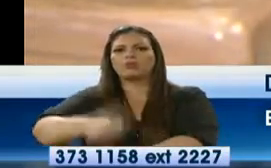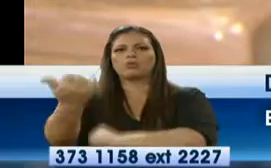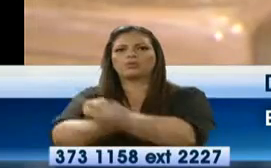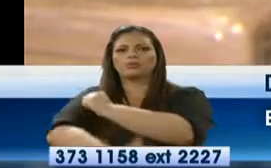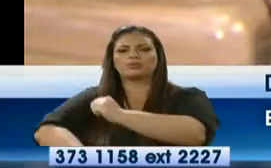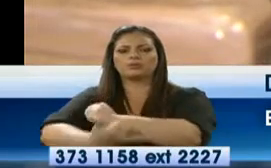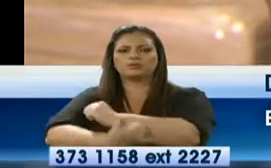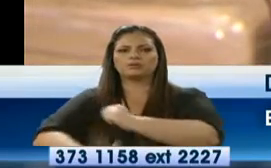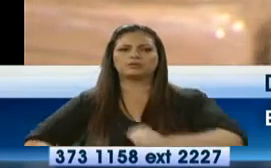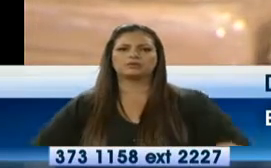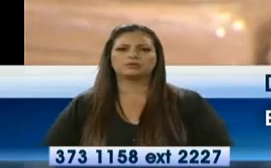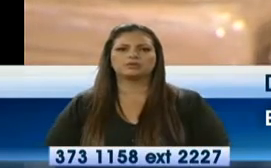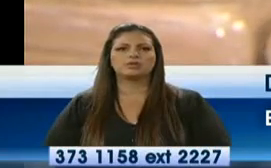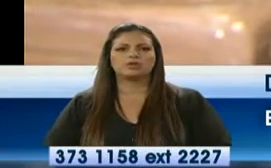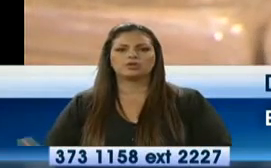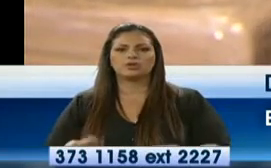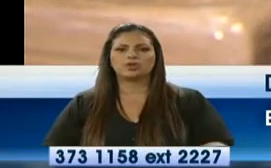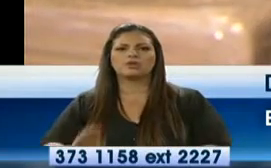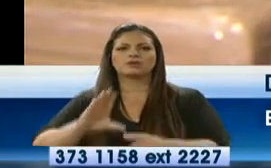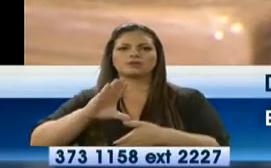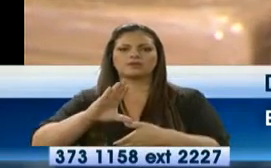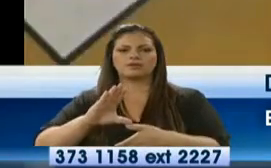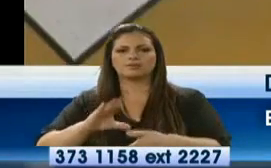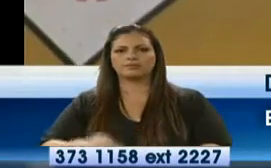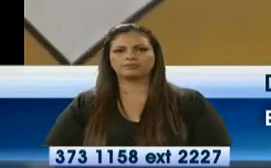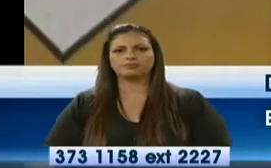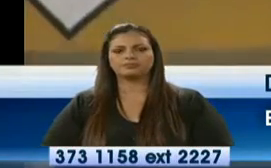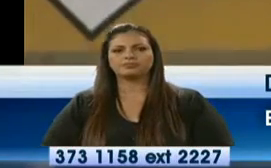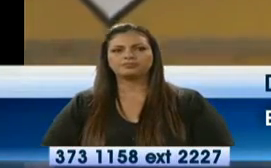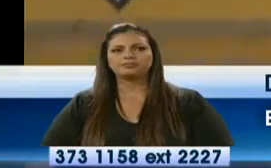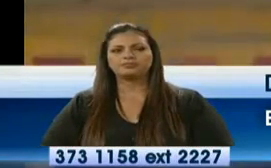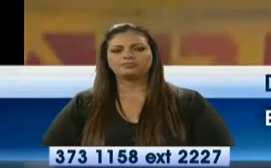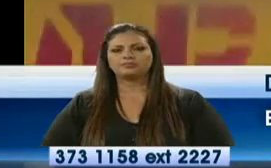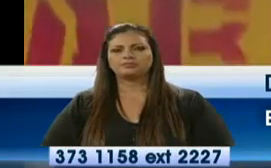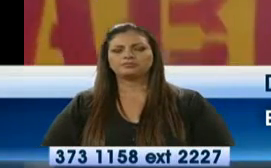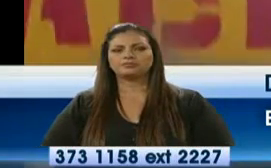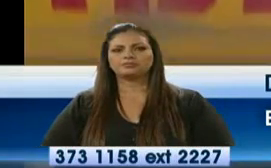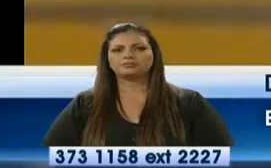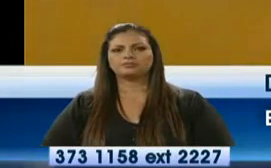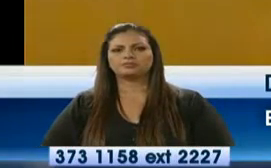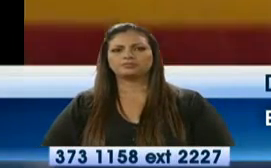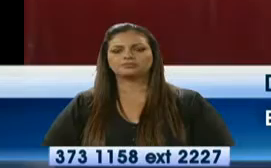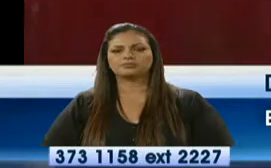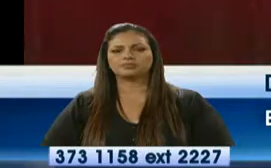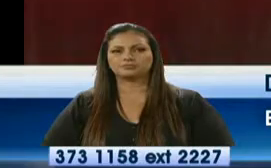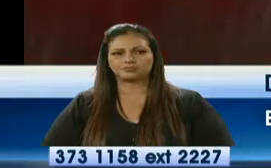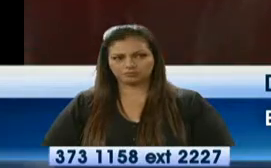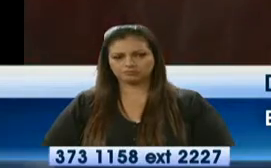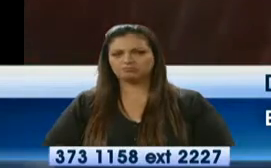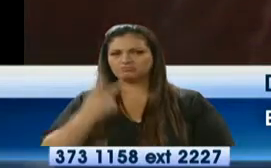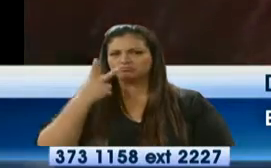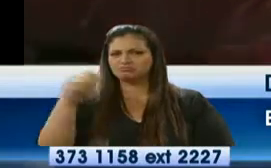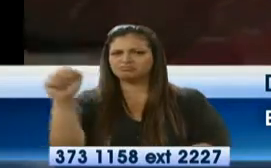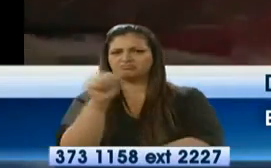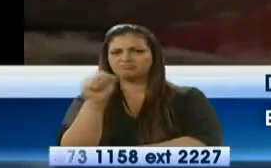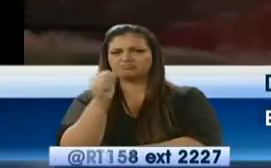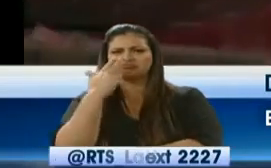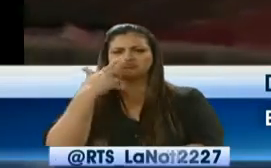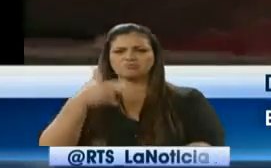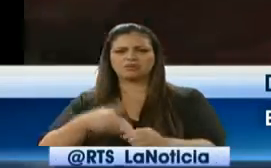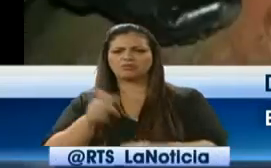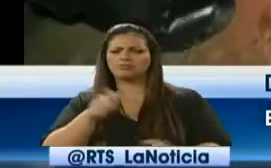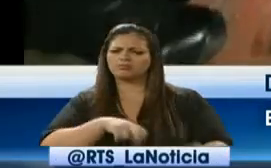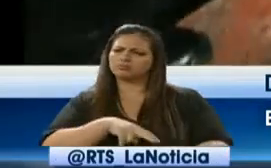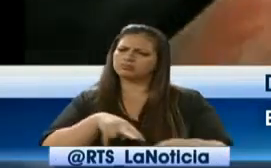estupefacientes a Centroamérica y demás partes del mundo. Un tanquero que a la vista de cualquier persona natural pasaría